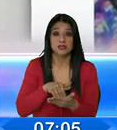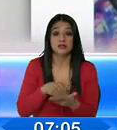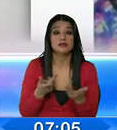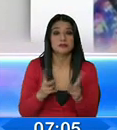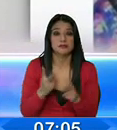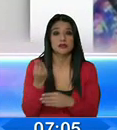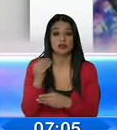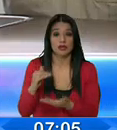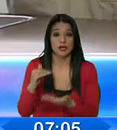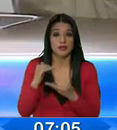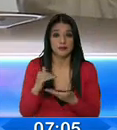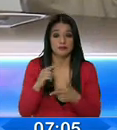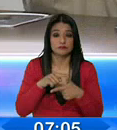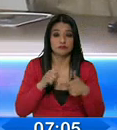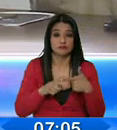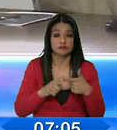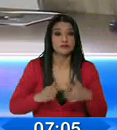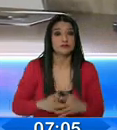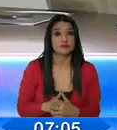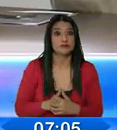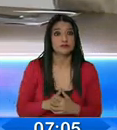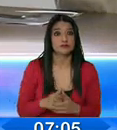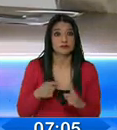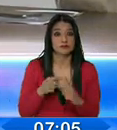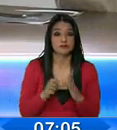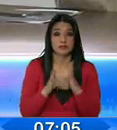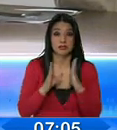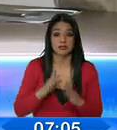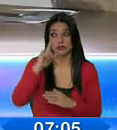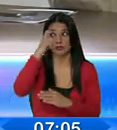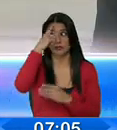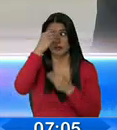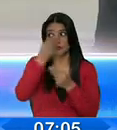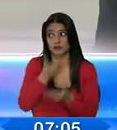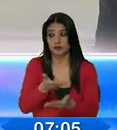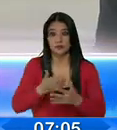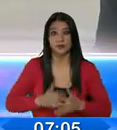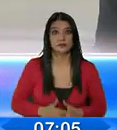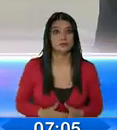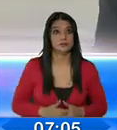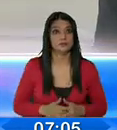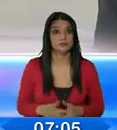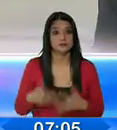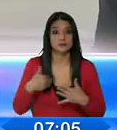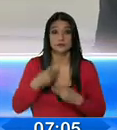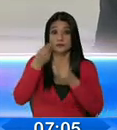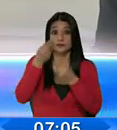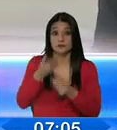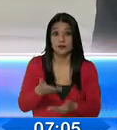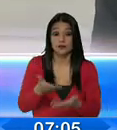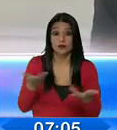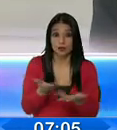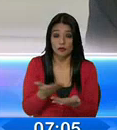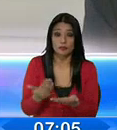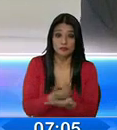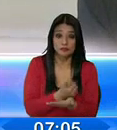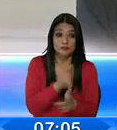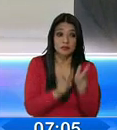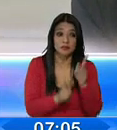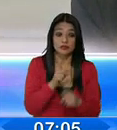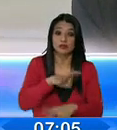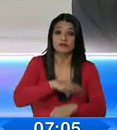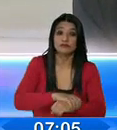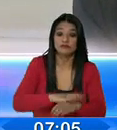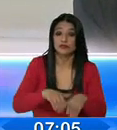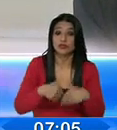$662,191 en efectivo. Sobre el hecho, la ministra de Gobierno se pronunció. Lo que yo les he comentado son las detenciones, las personas detenidas, con qué